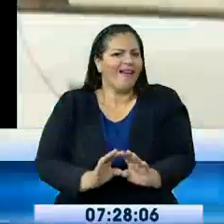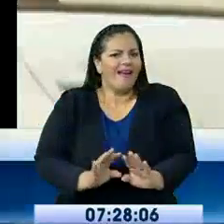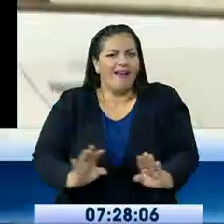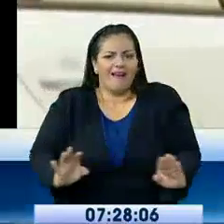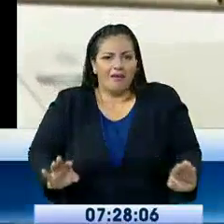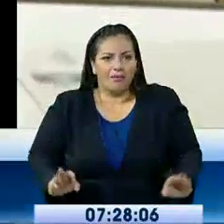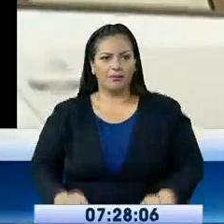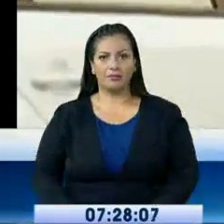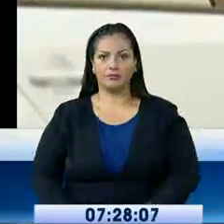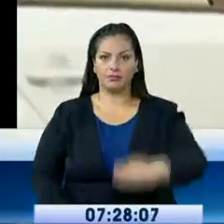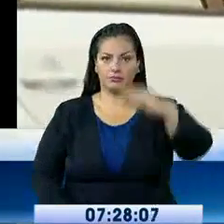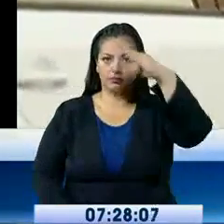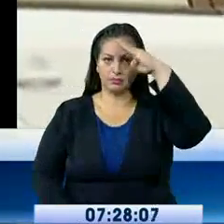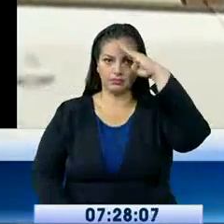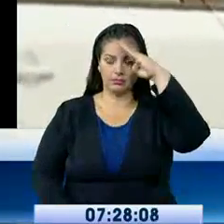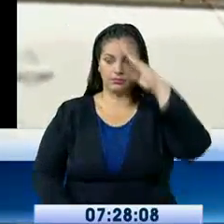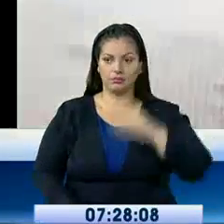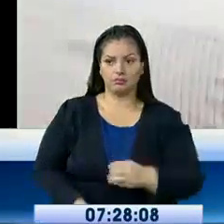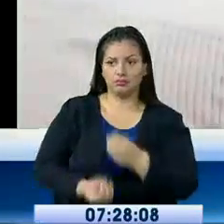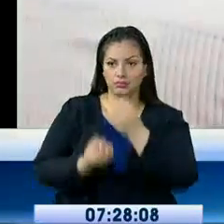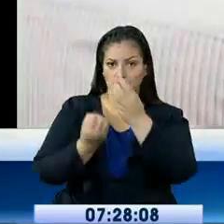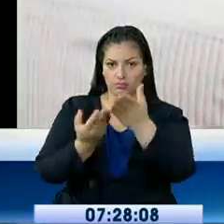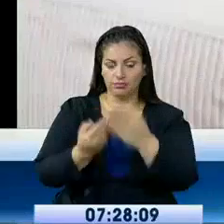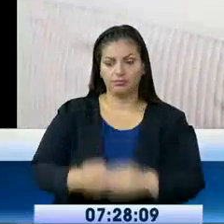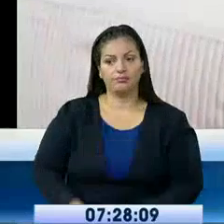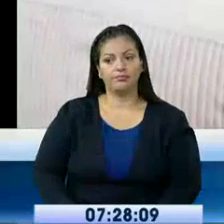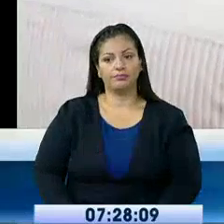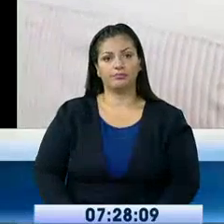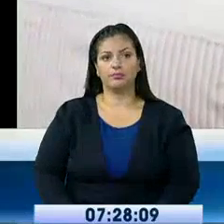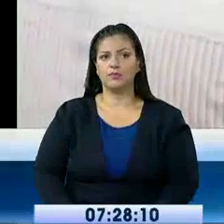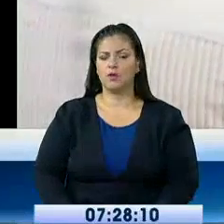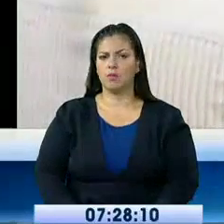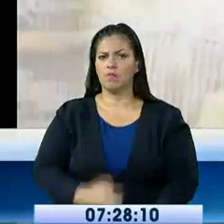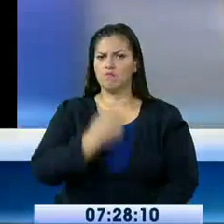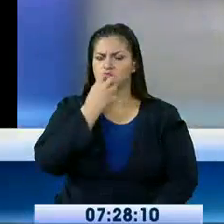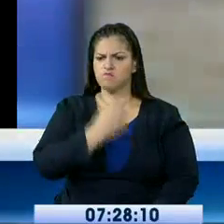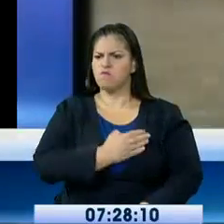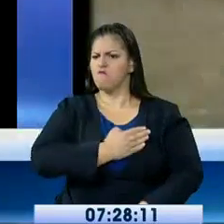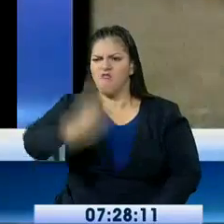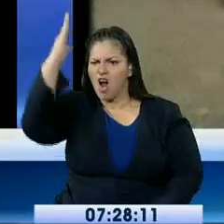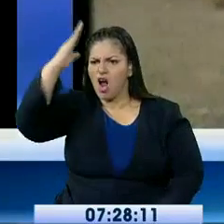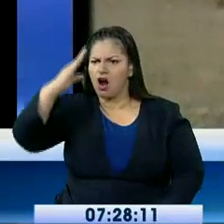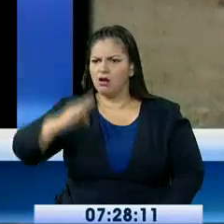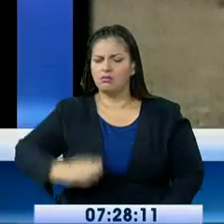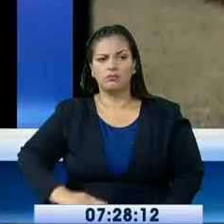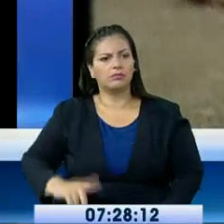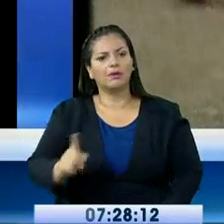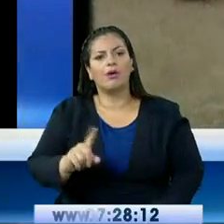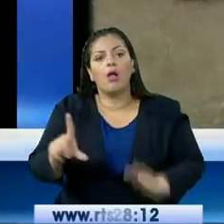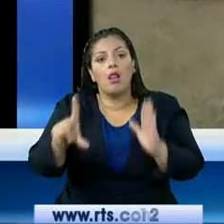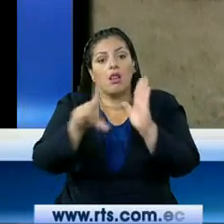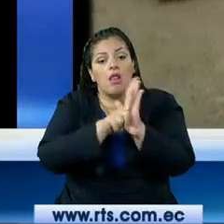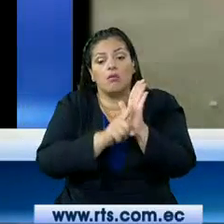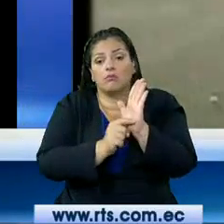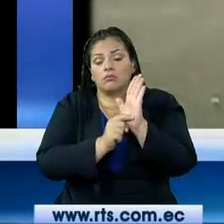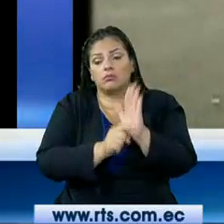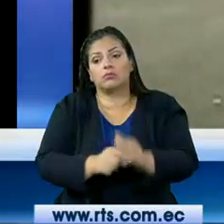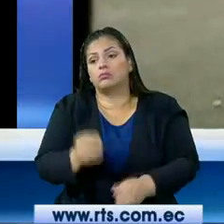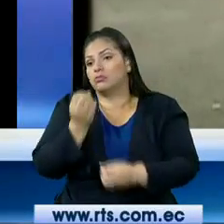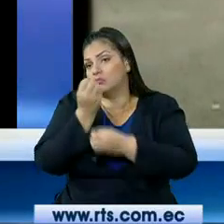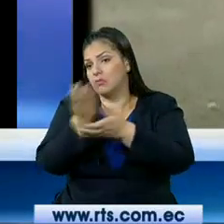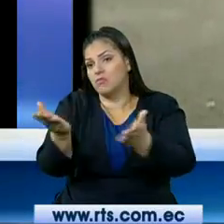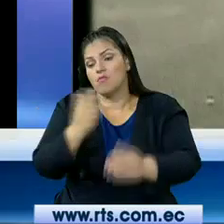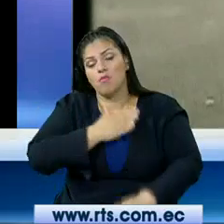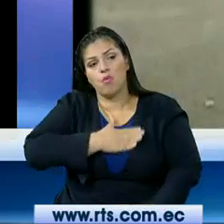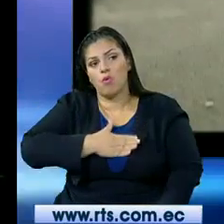hubo ninguna disposición arbitraria, sino la aplicación de la ley. No estamos en la capacidad de prohibir